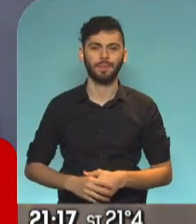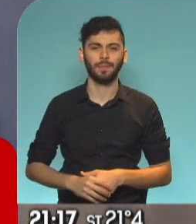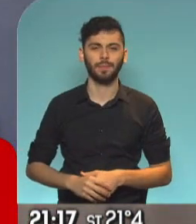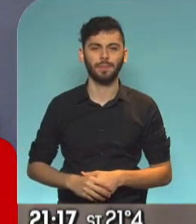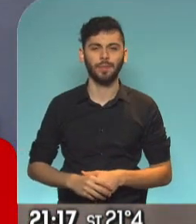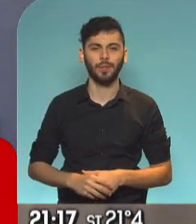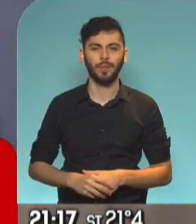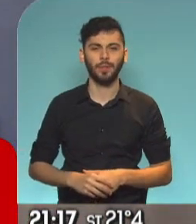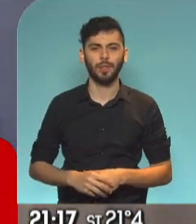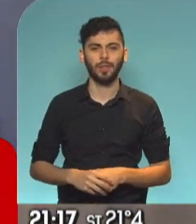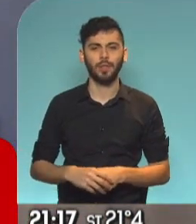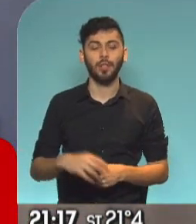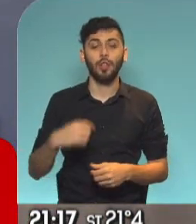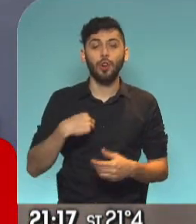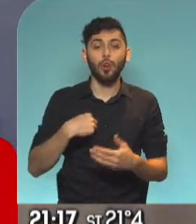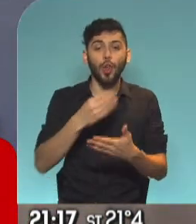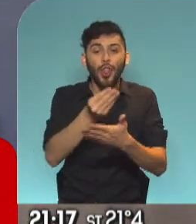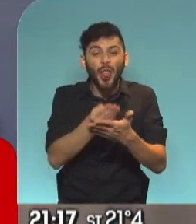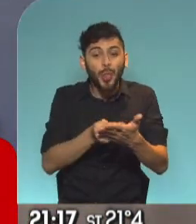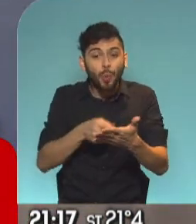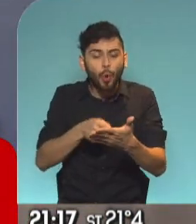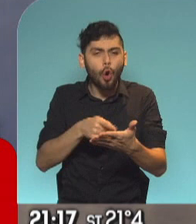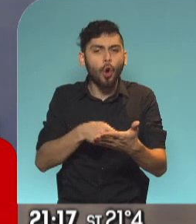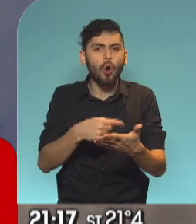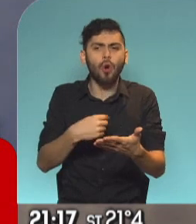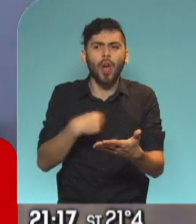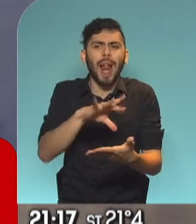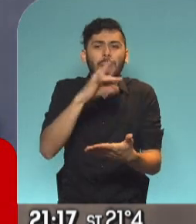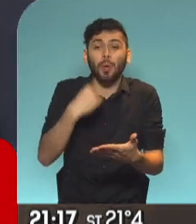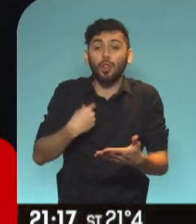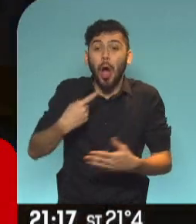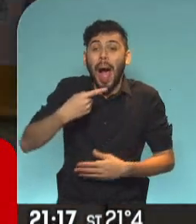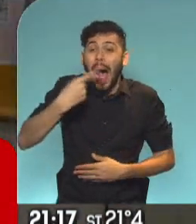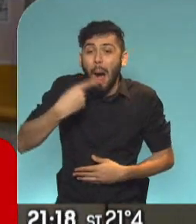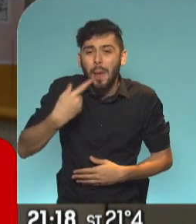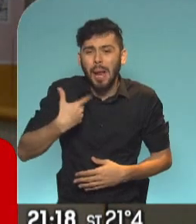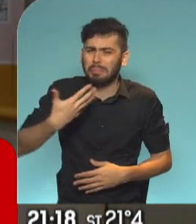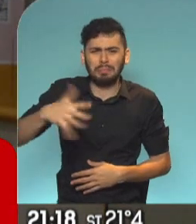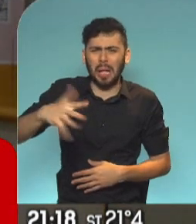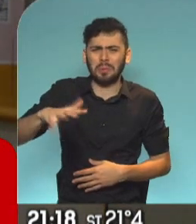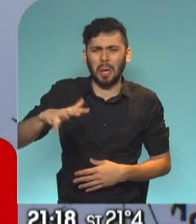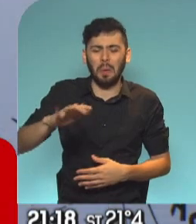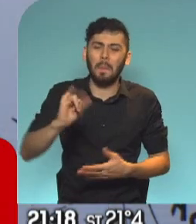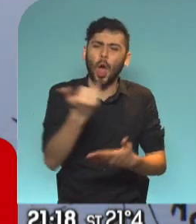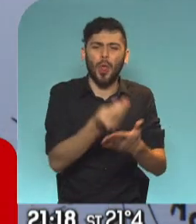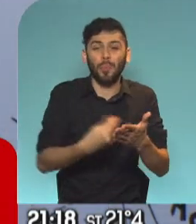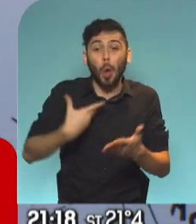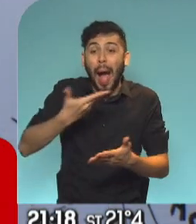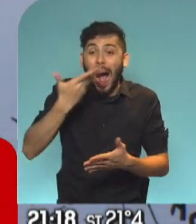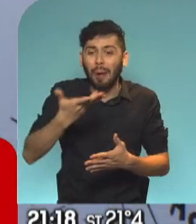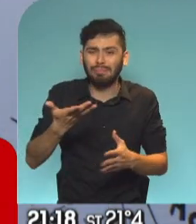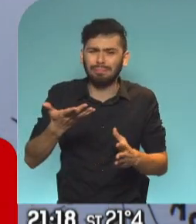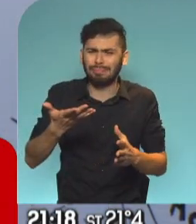Elegí el dibujo para expresarme es porque hablar no me sale bien, no se me da bien,